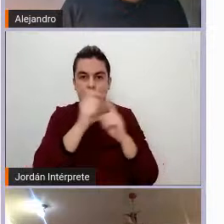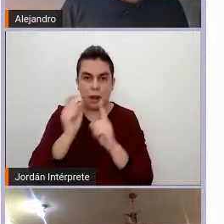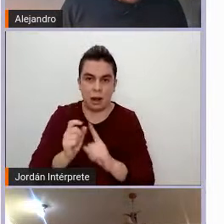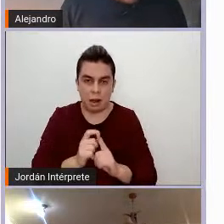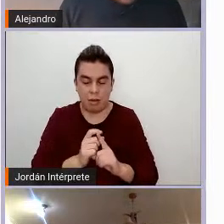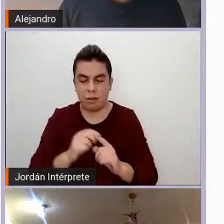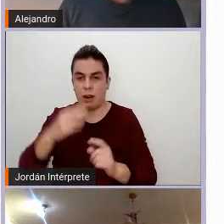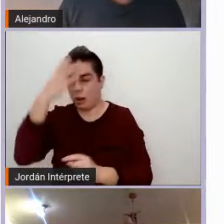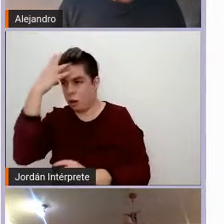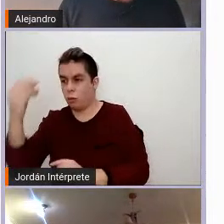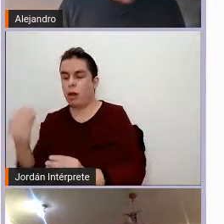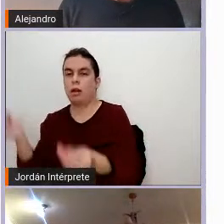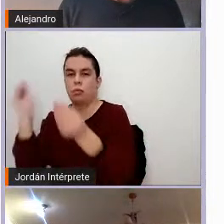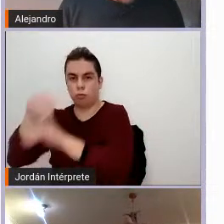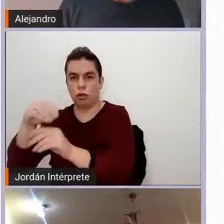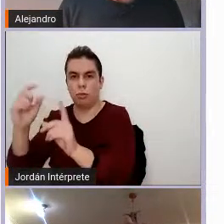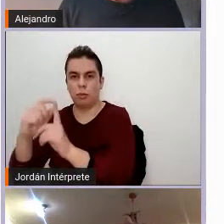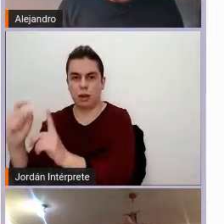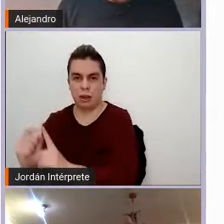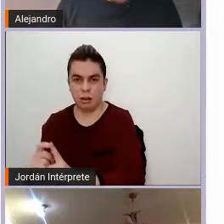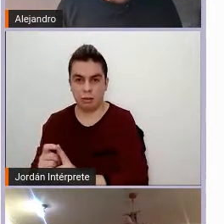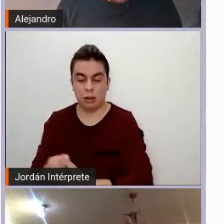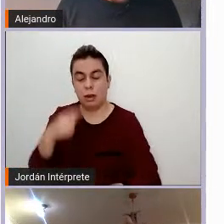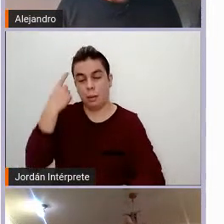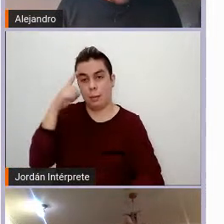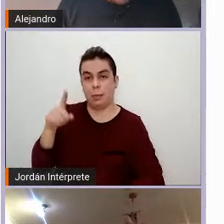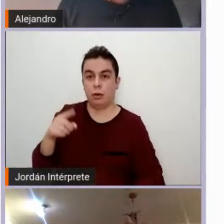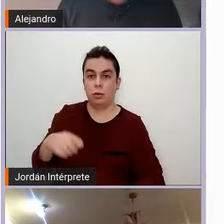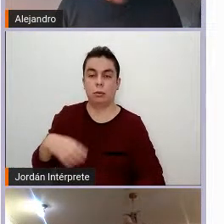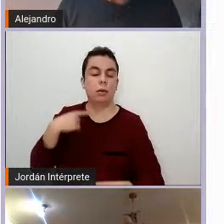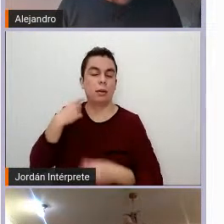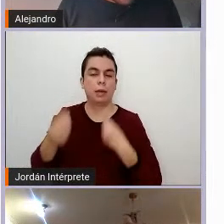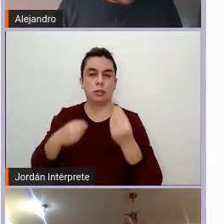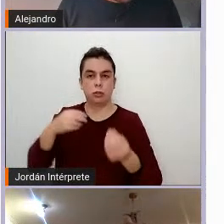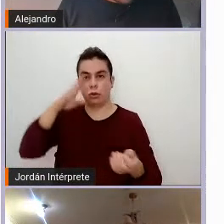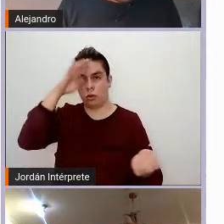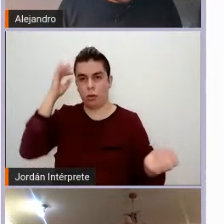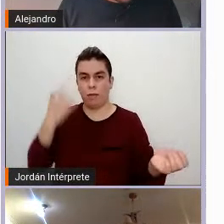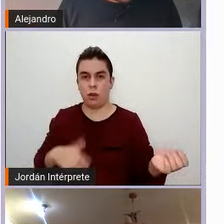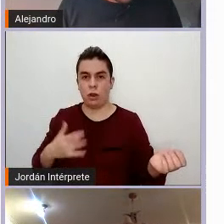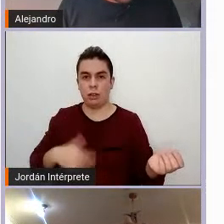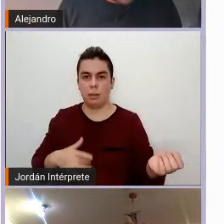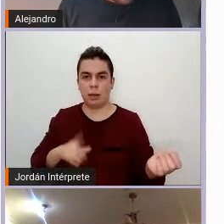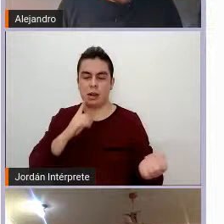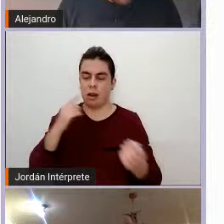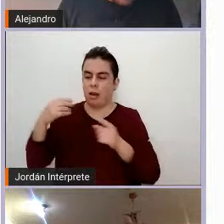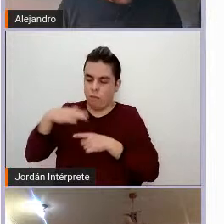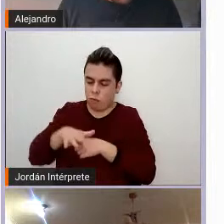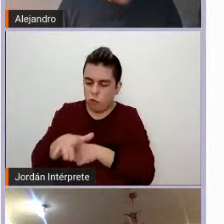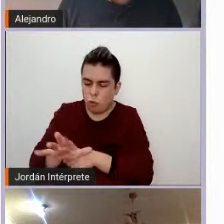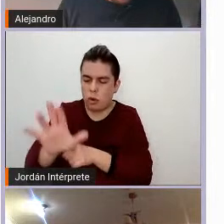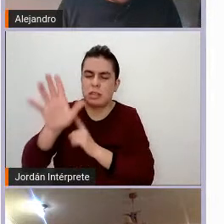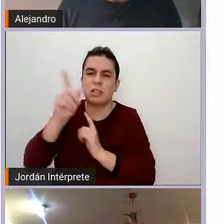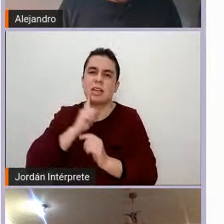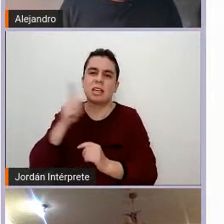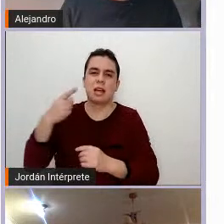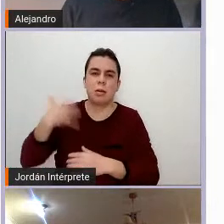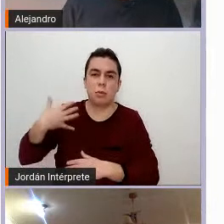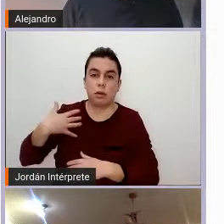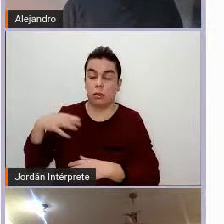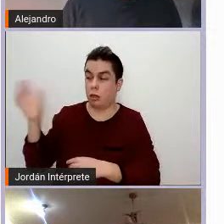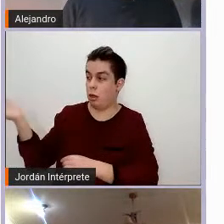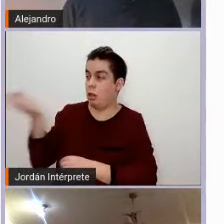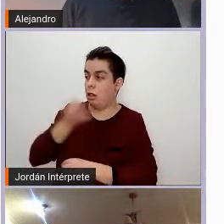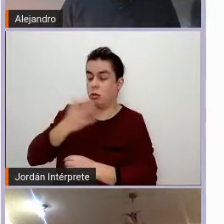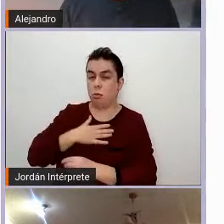Sin embargo, la influencia más importante que tuvo Violeta fue la de su propio hermano Nicanor, como ella misma lo declaró en